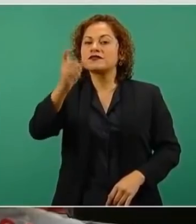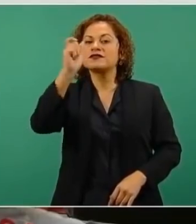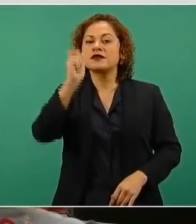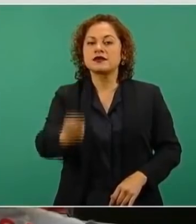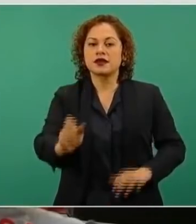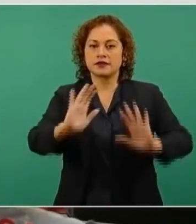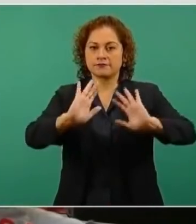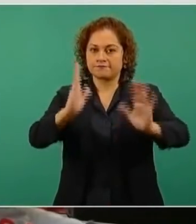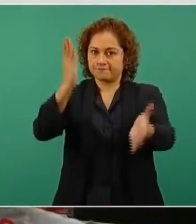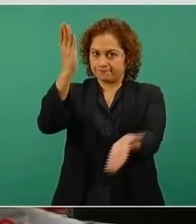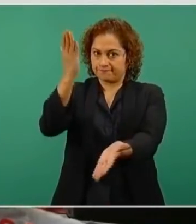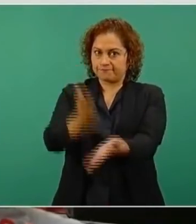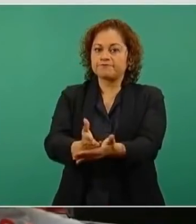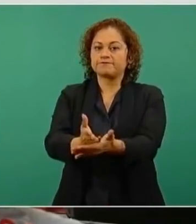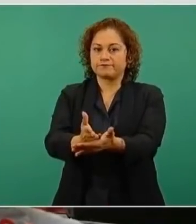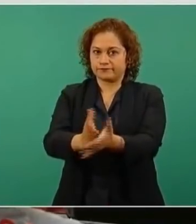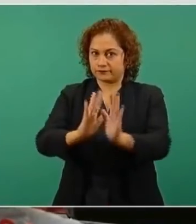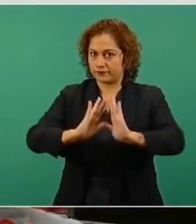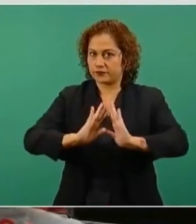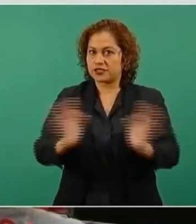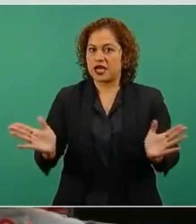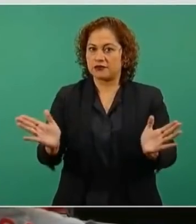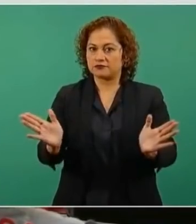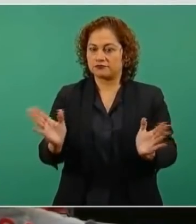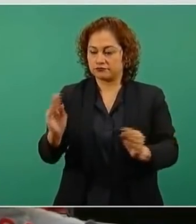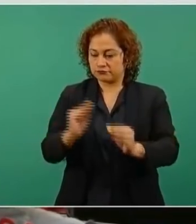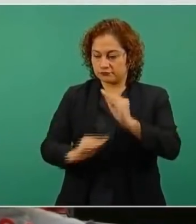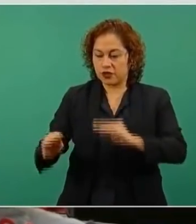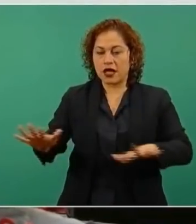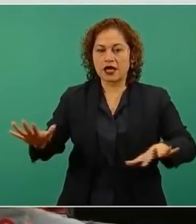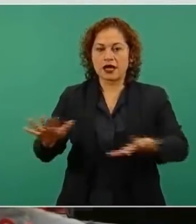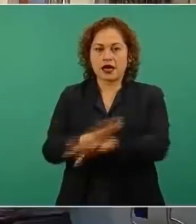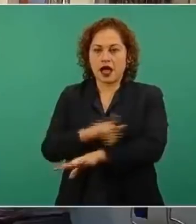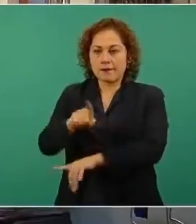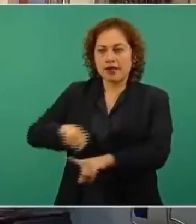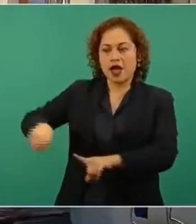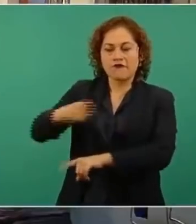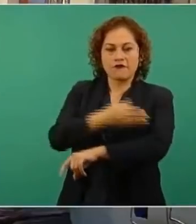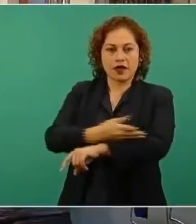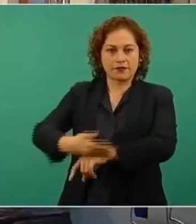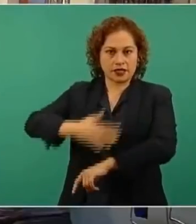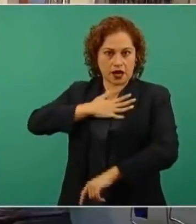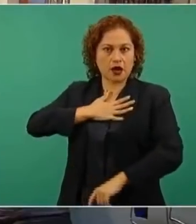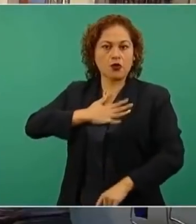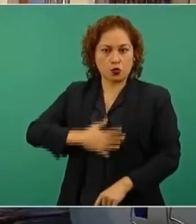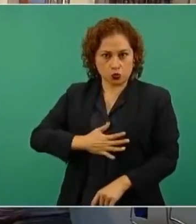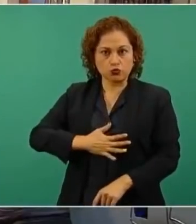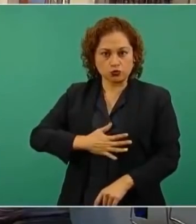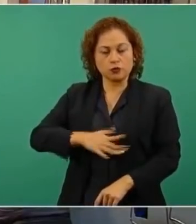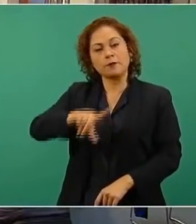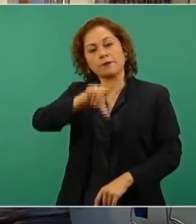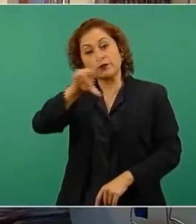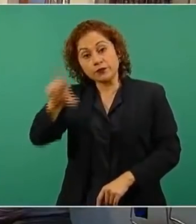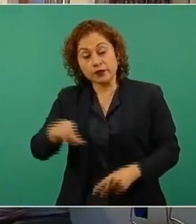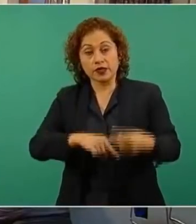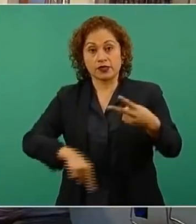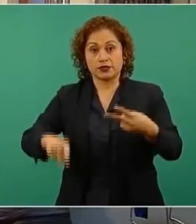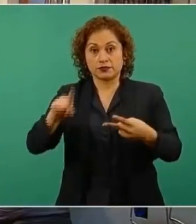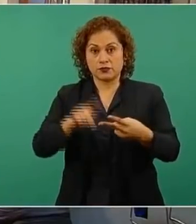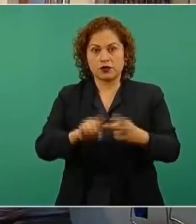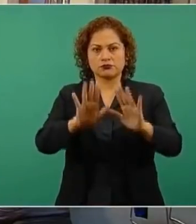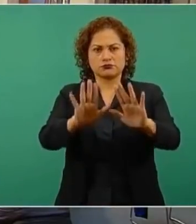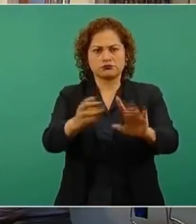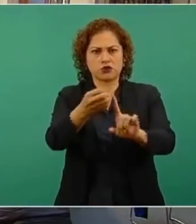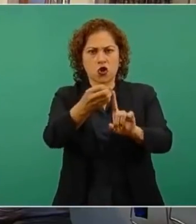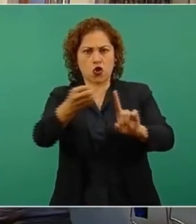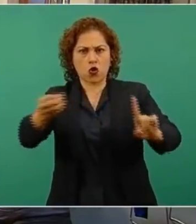incremento tarifario y pasarle este costo a las familias, porque no es justo. Y segundo, pues vamos a poner orden y vamos a desaparecer